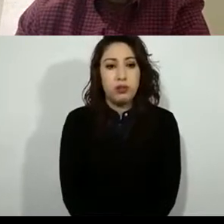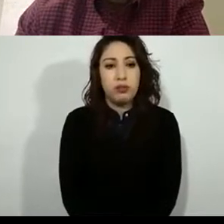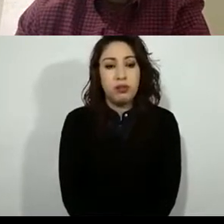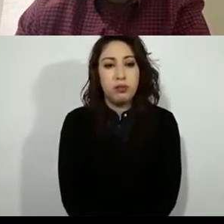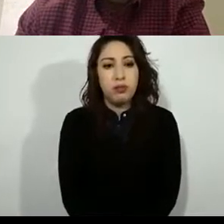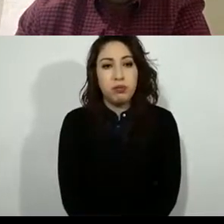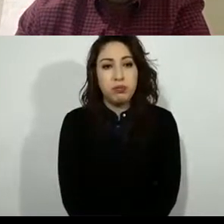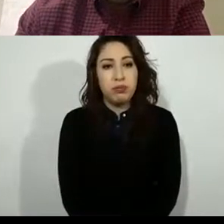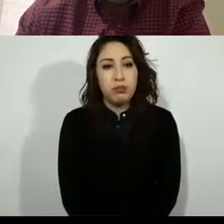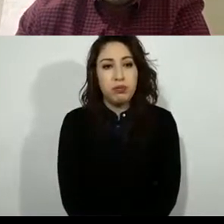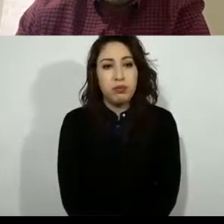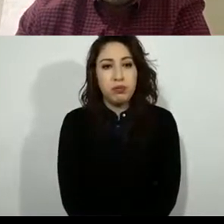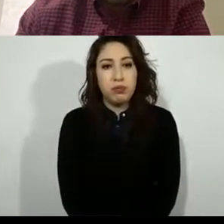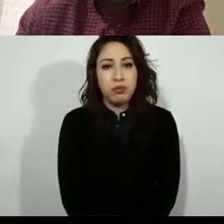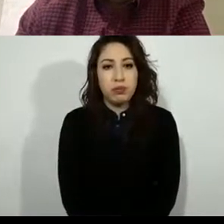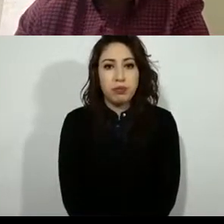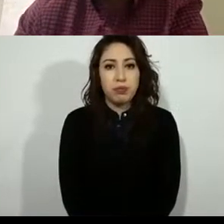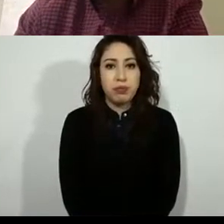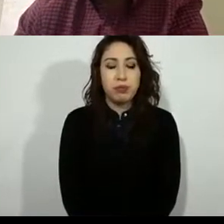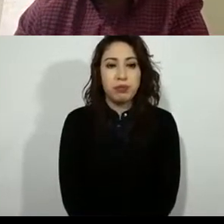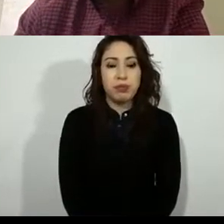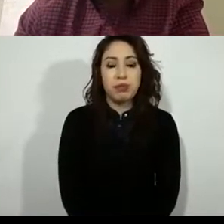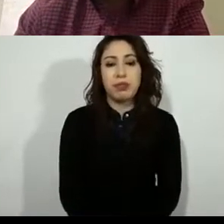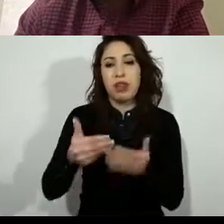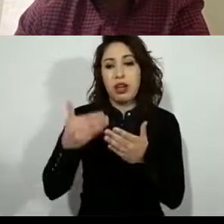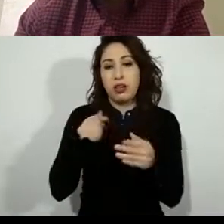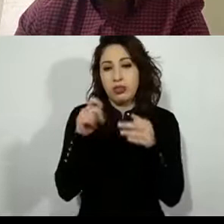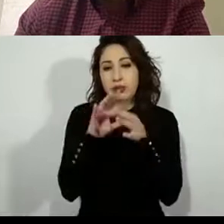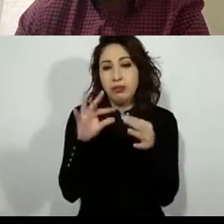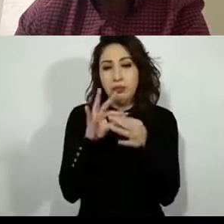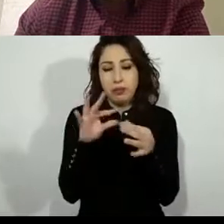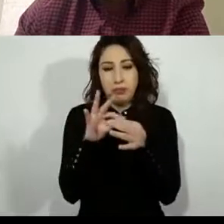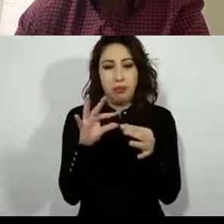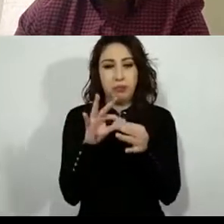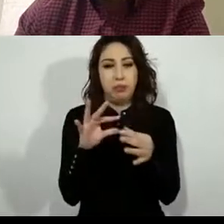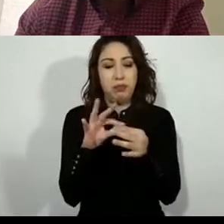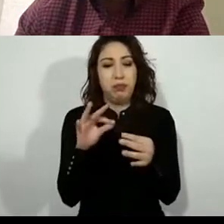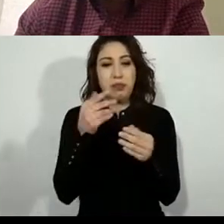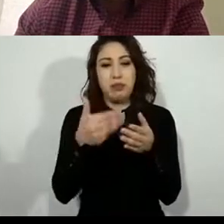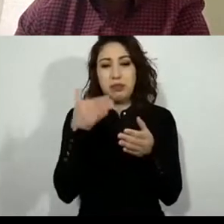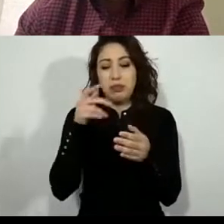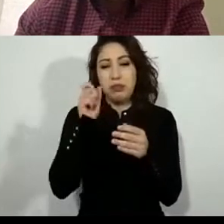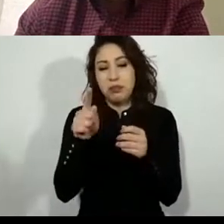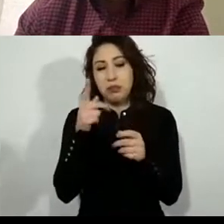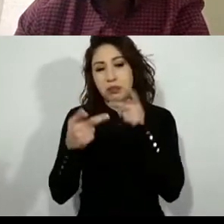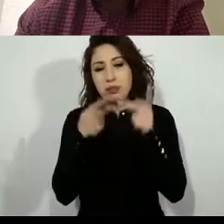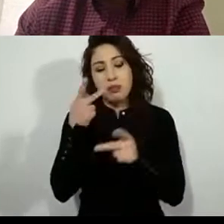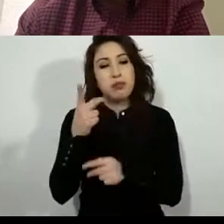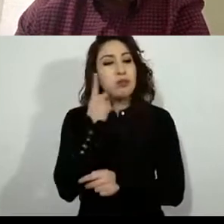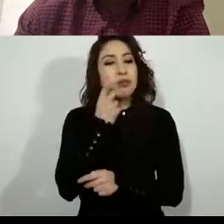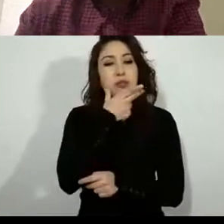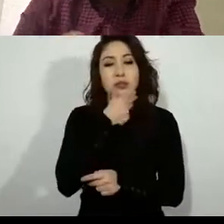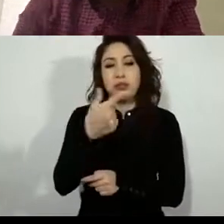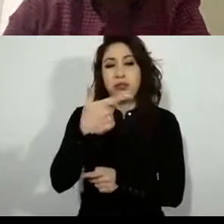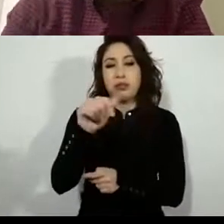Bueno, ahorita no sé, estaba yo comentando sobre la precisión que hizo el diputado Gaviño en